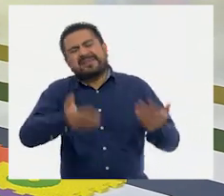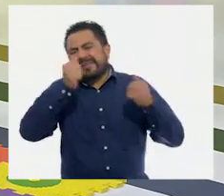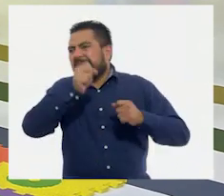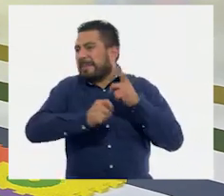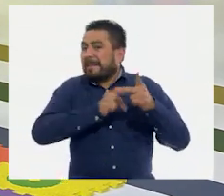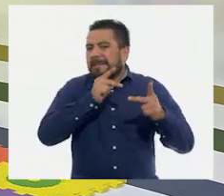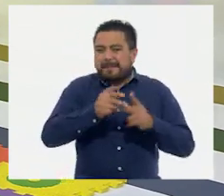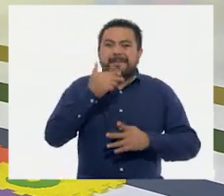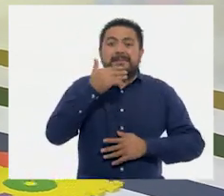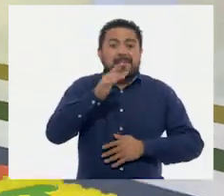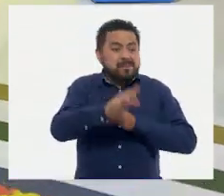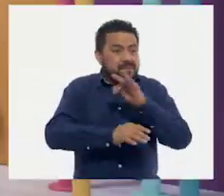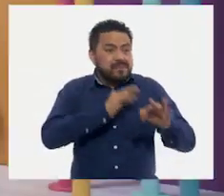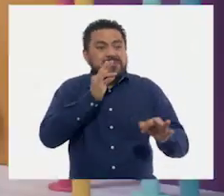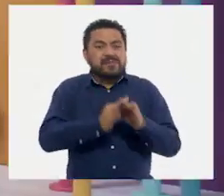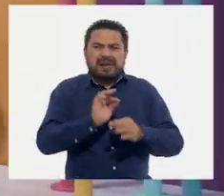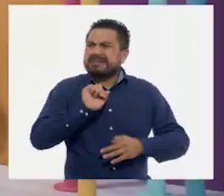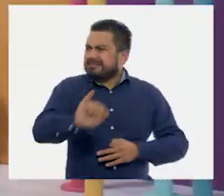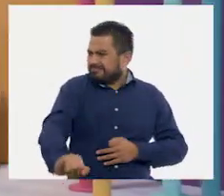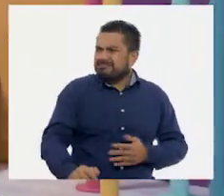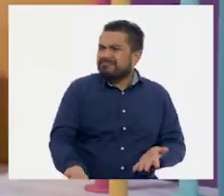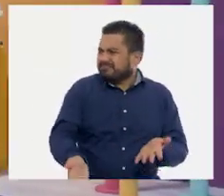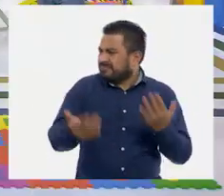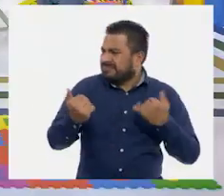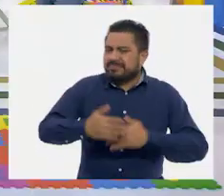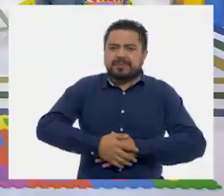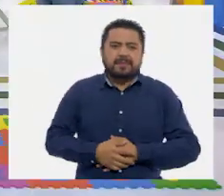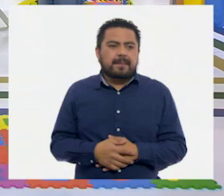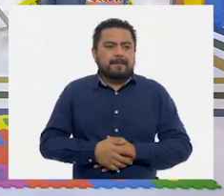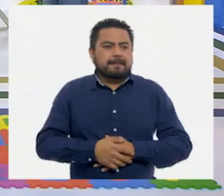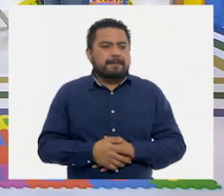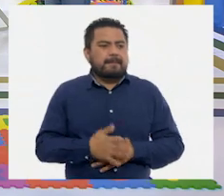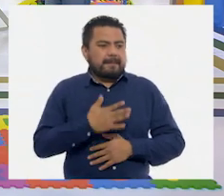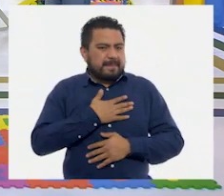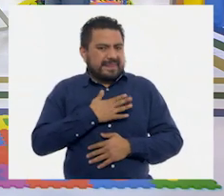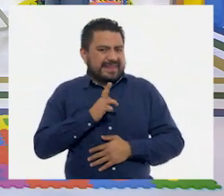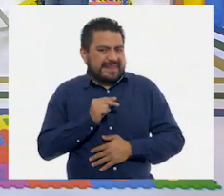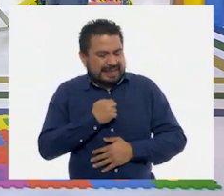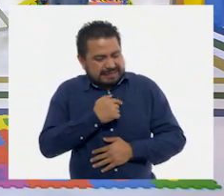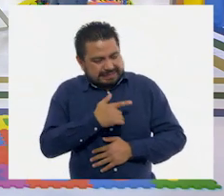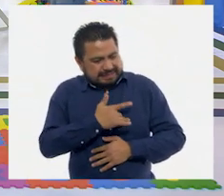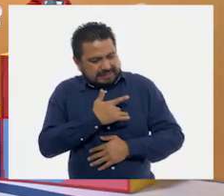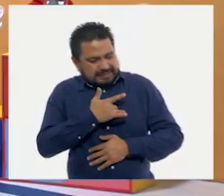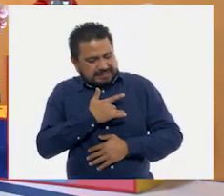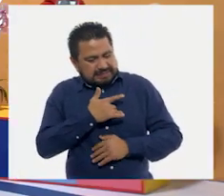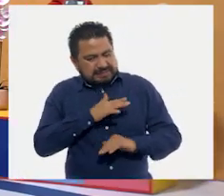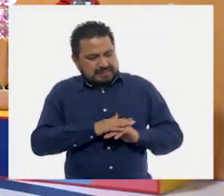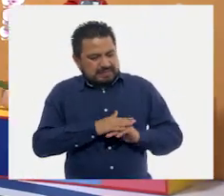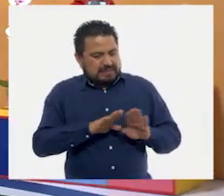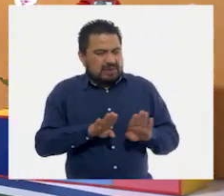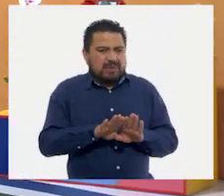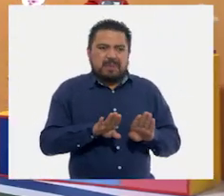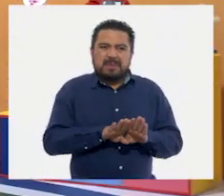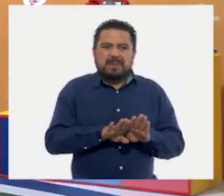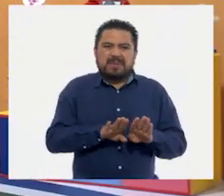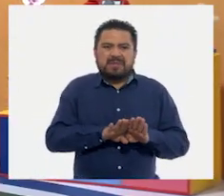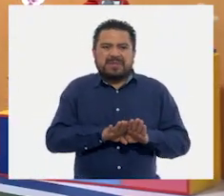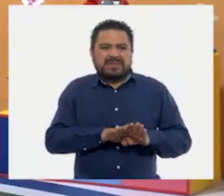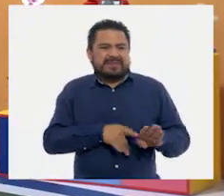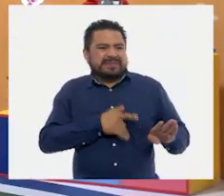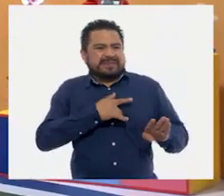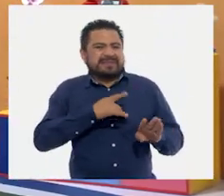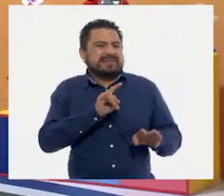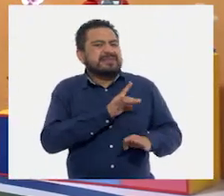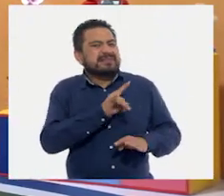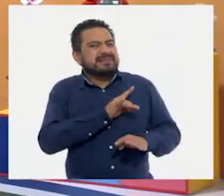perfecto. ¿Estás lista? Sí, estoy lista. Yo no estoy tanto. Yo estoy un poco como... Ay, no sé,